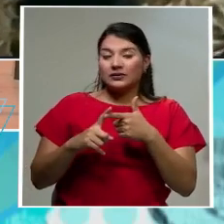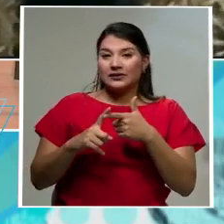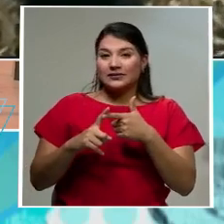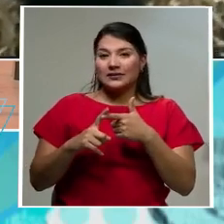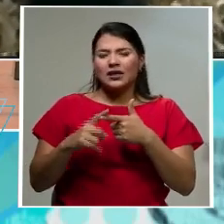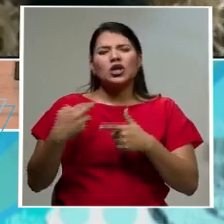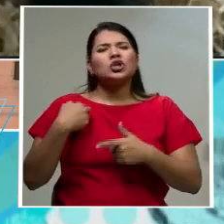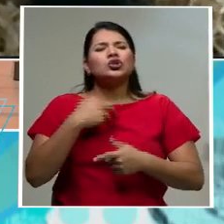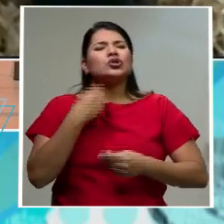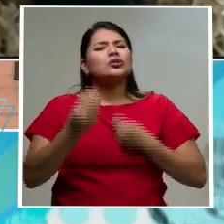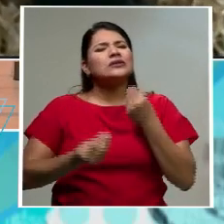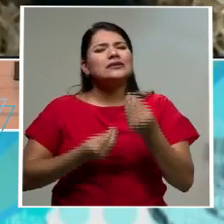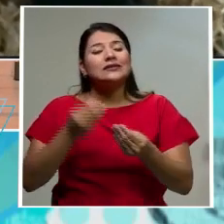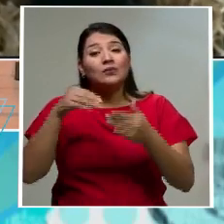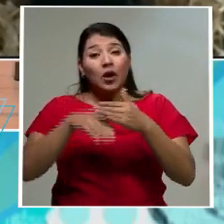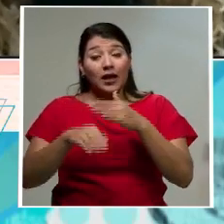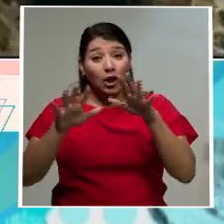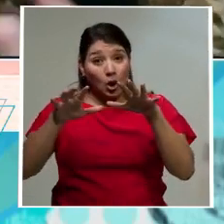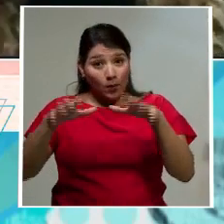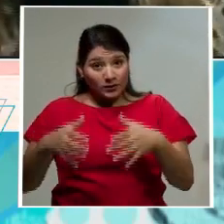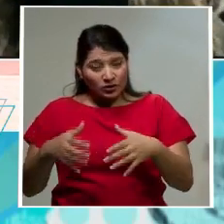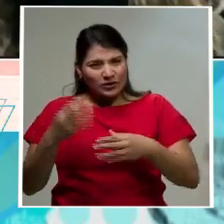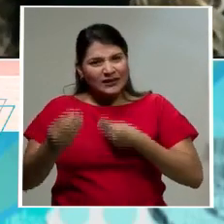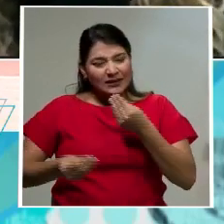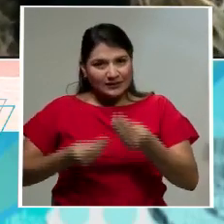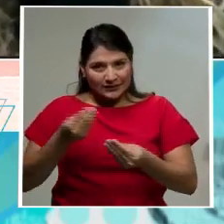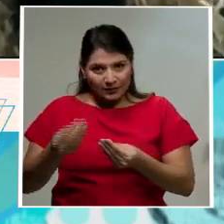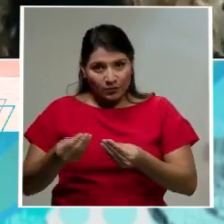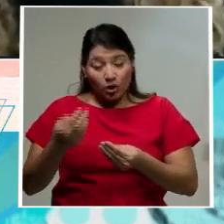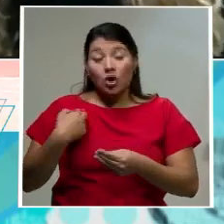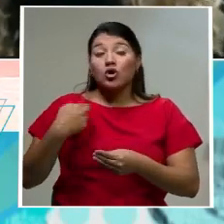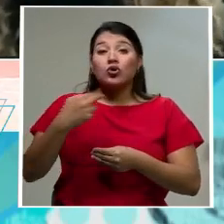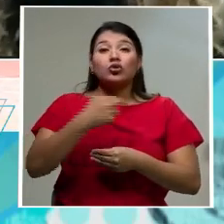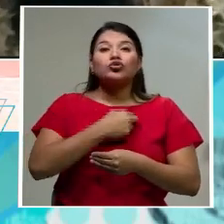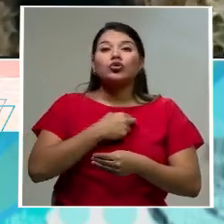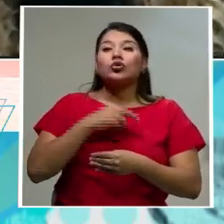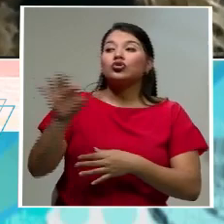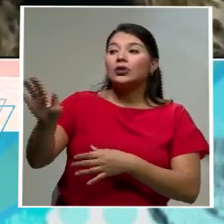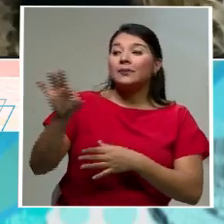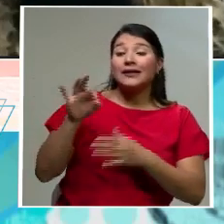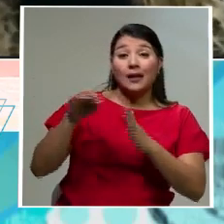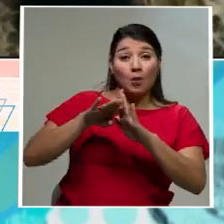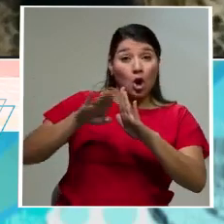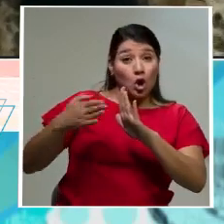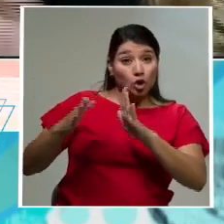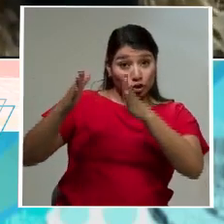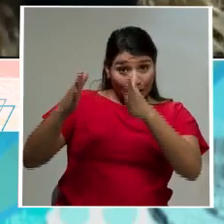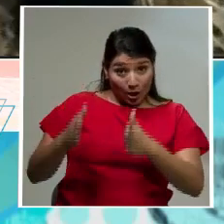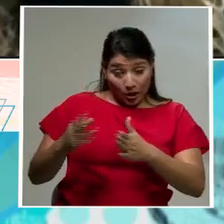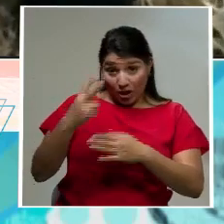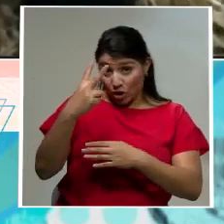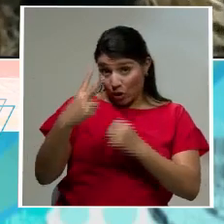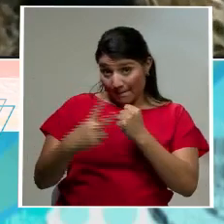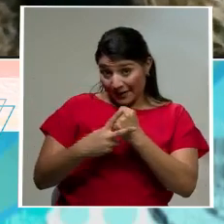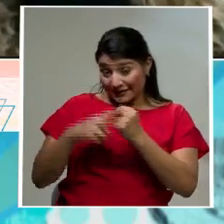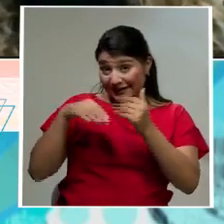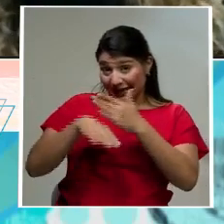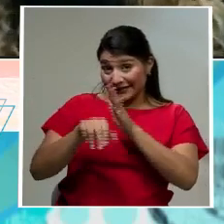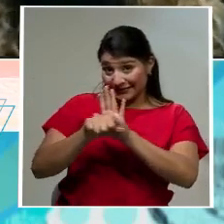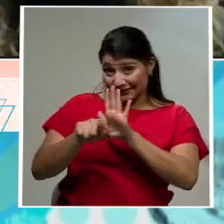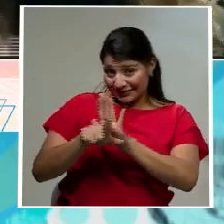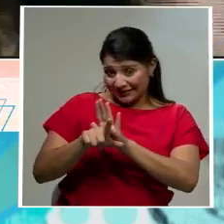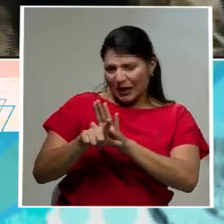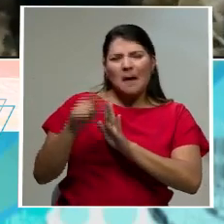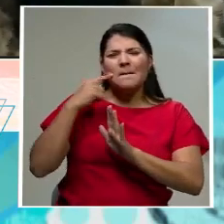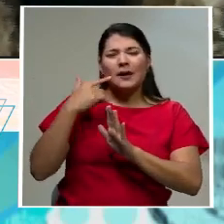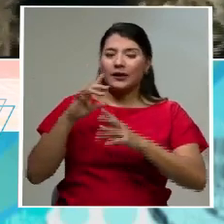lo que hicimos en la comisión no solo fue traer a la Contralora en 2 oportunidades, una para que hablara